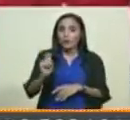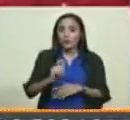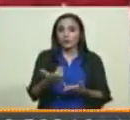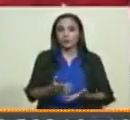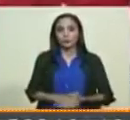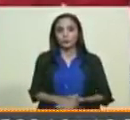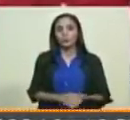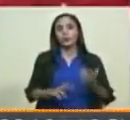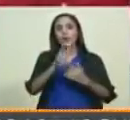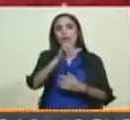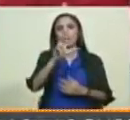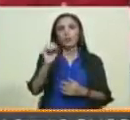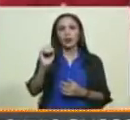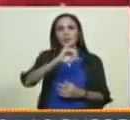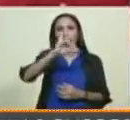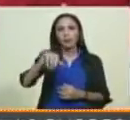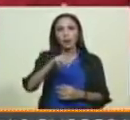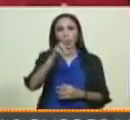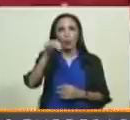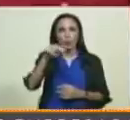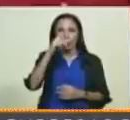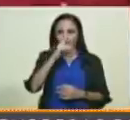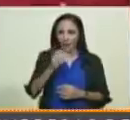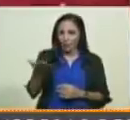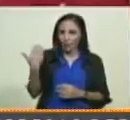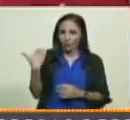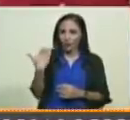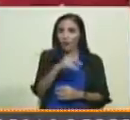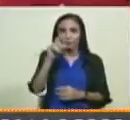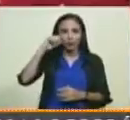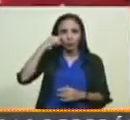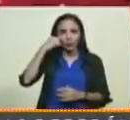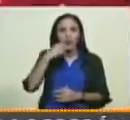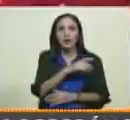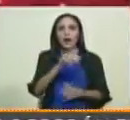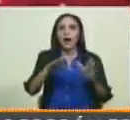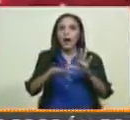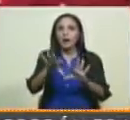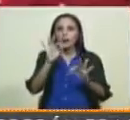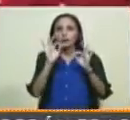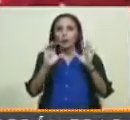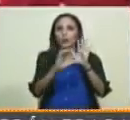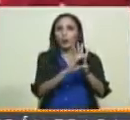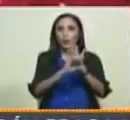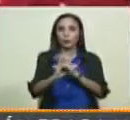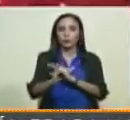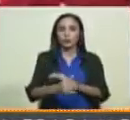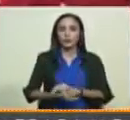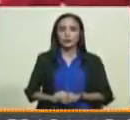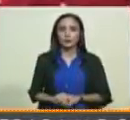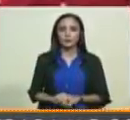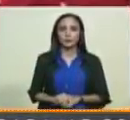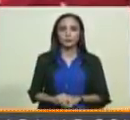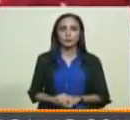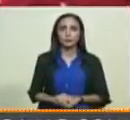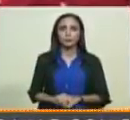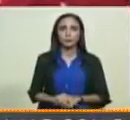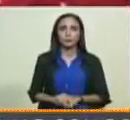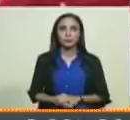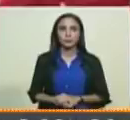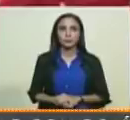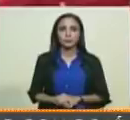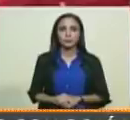de julio pasado, ustedes eligieron la poderosísima